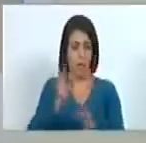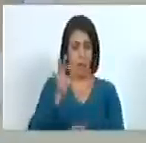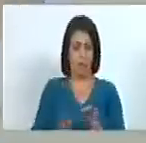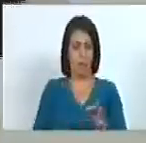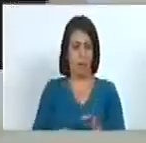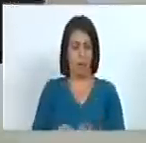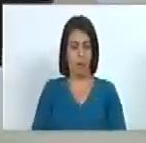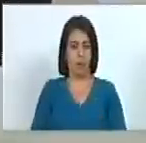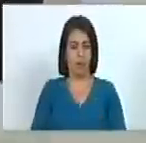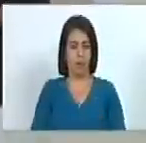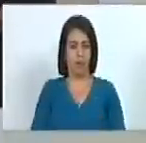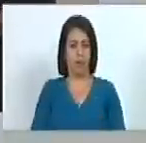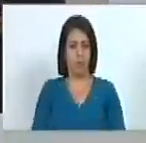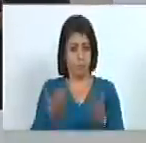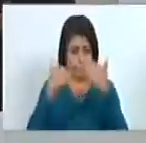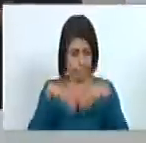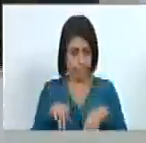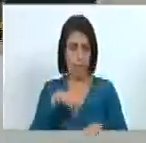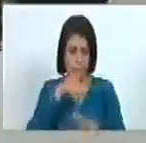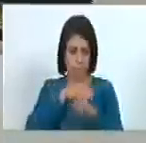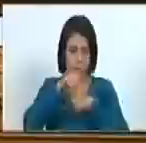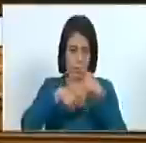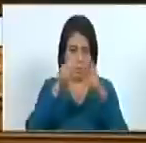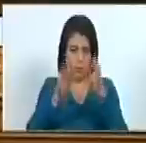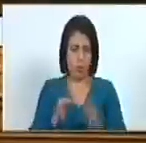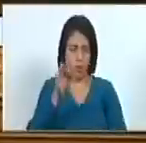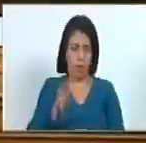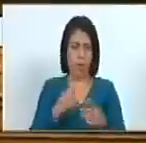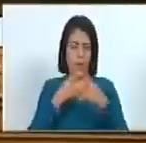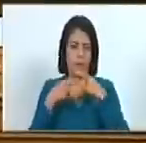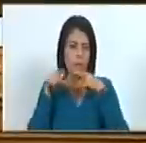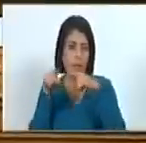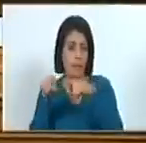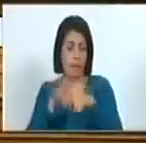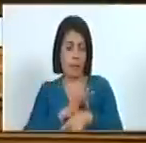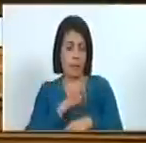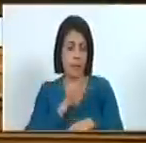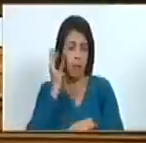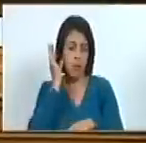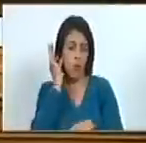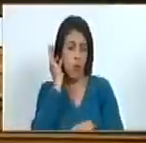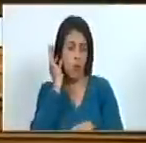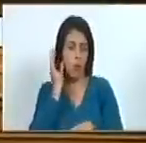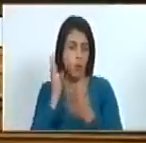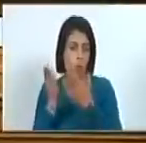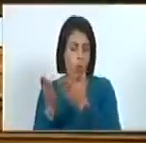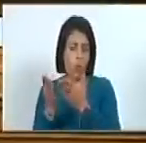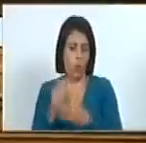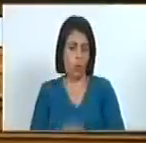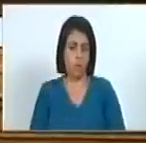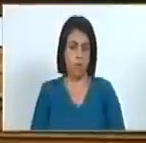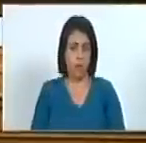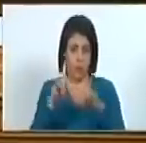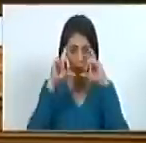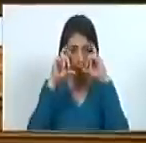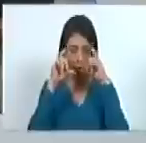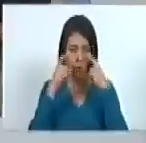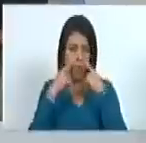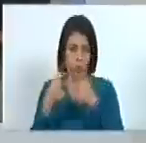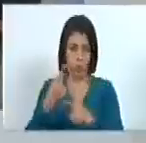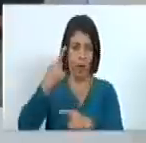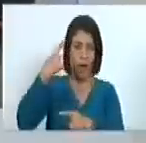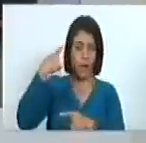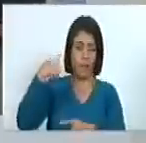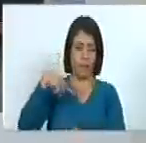de eso vamos a hablar en el siguiente punto. Quiero aterrizar, es que esta señora que está aquí, que desde el día de